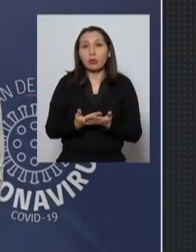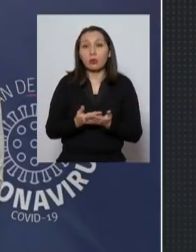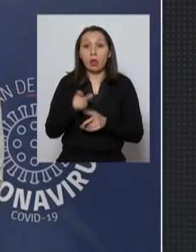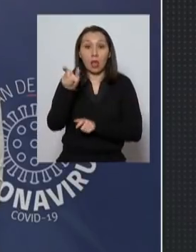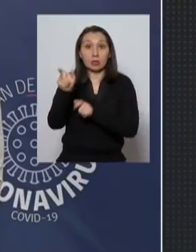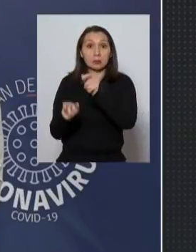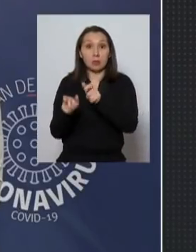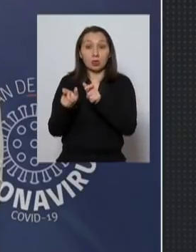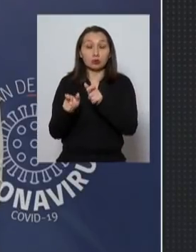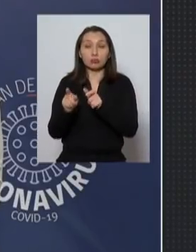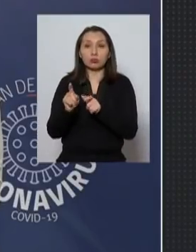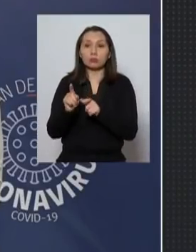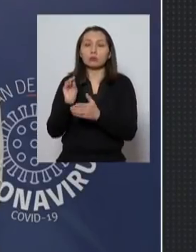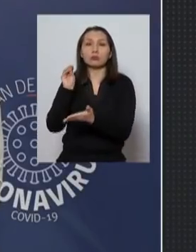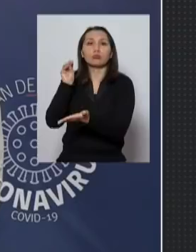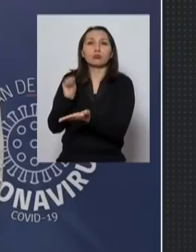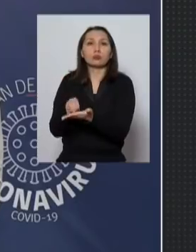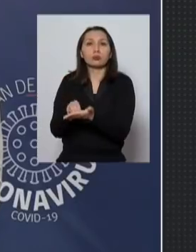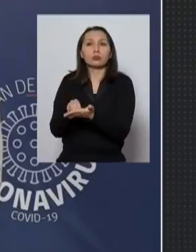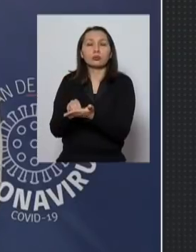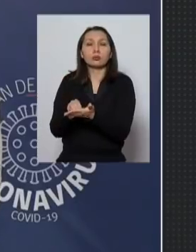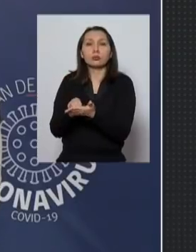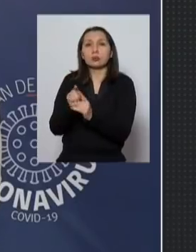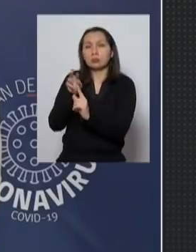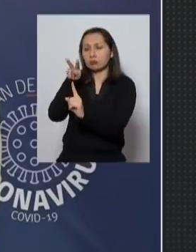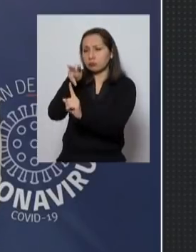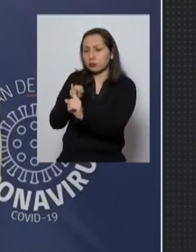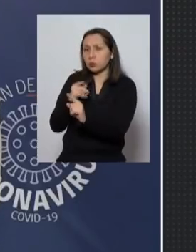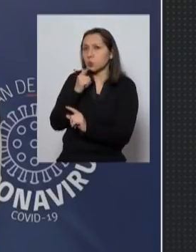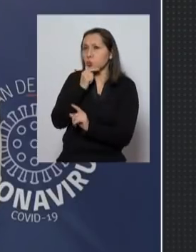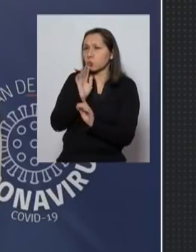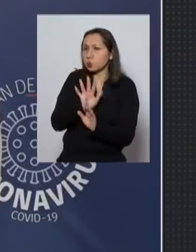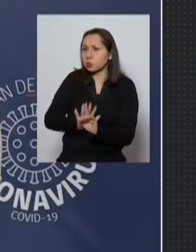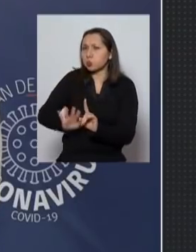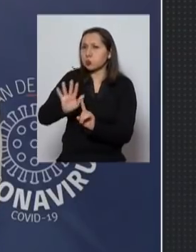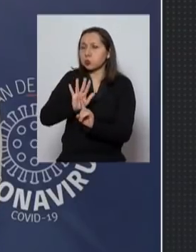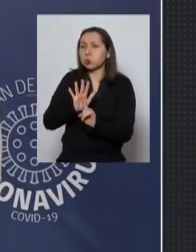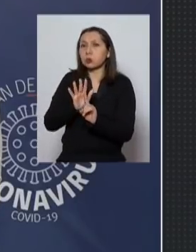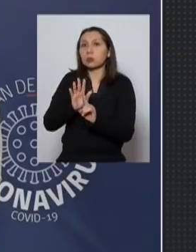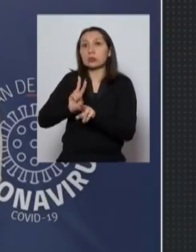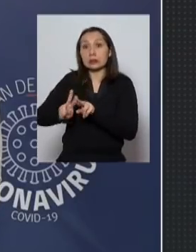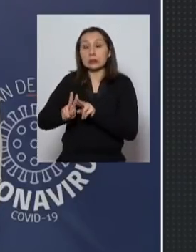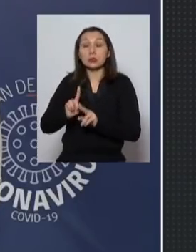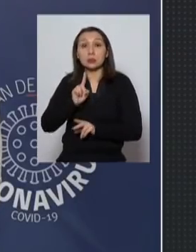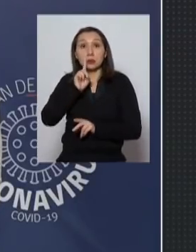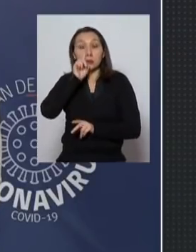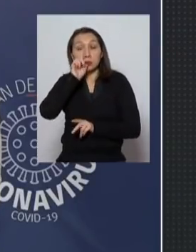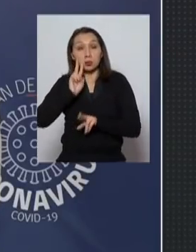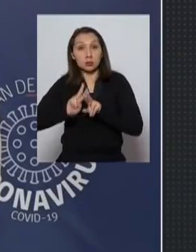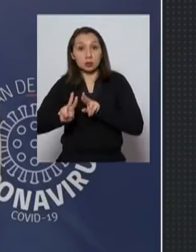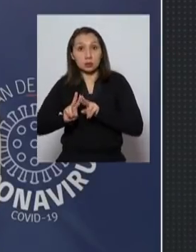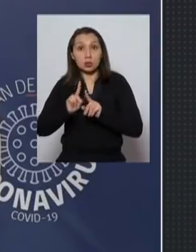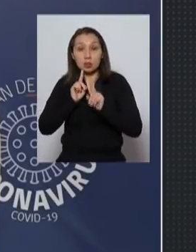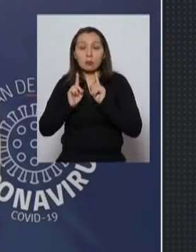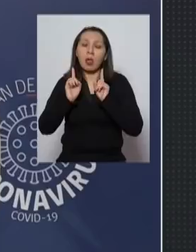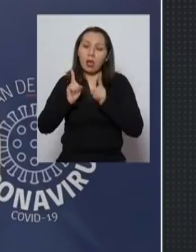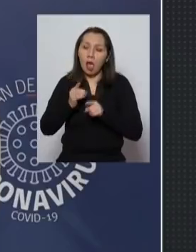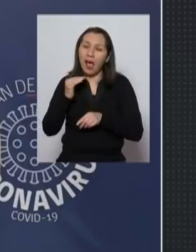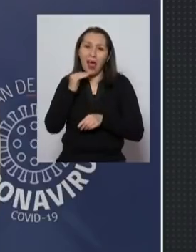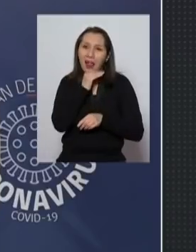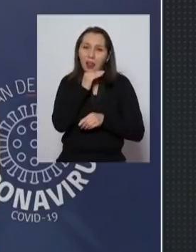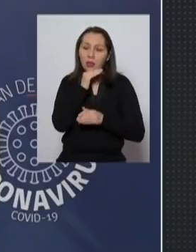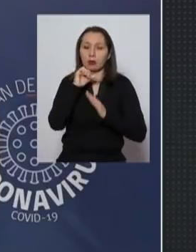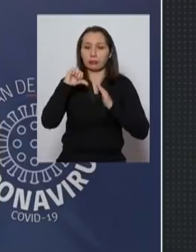estas personas son catalogadas como pacientes sospechosos y se les realiza el examen, deben guardar las